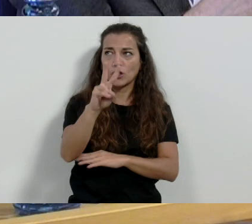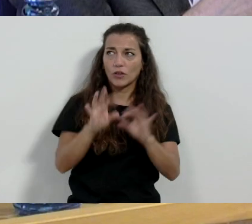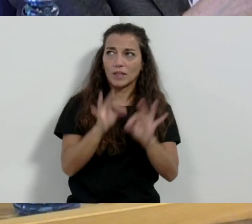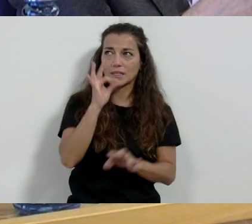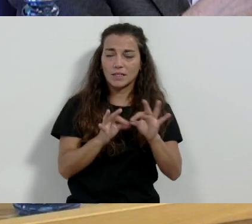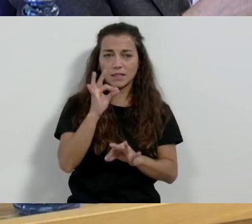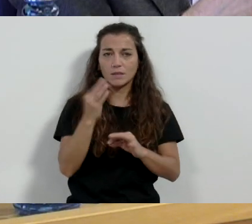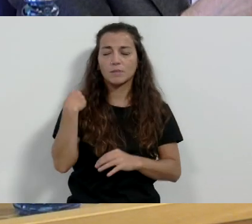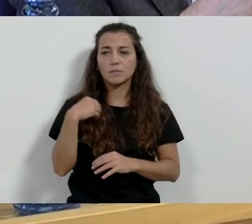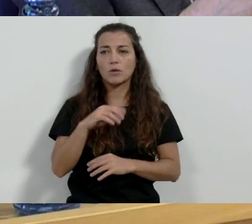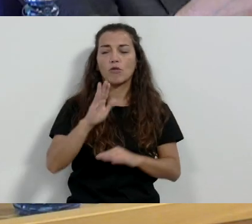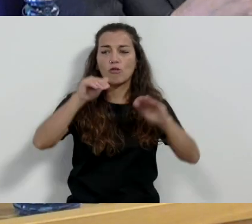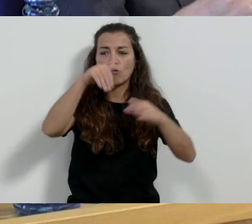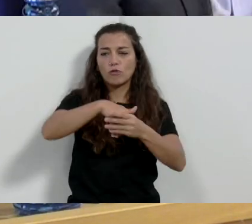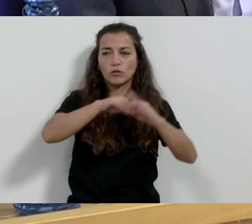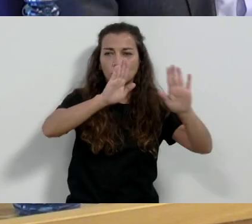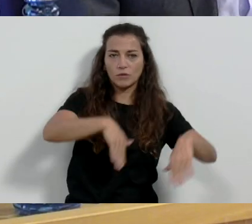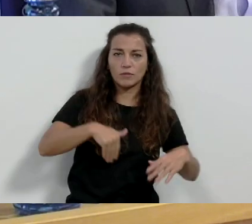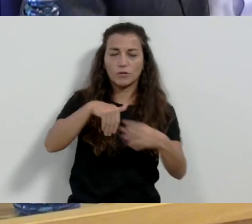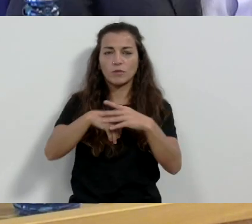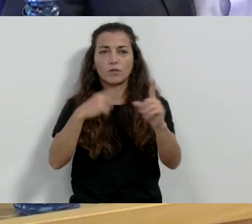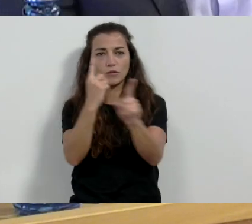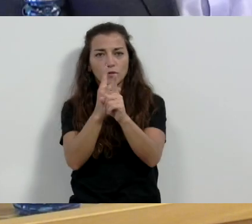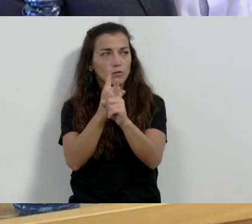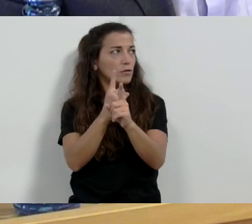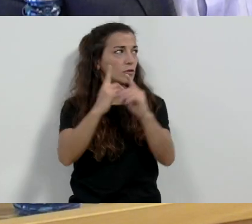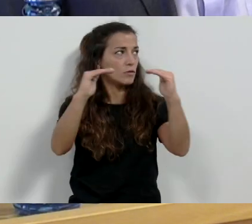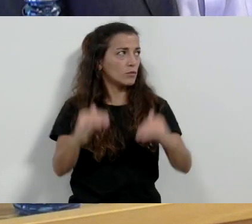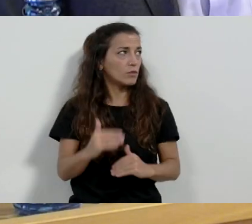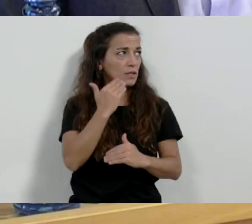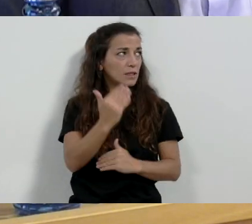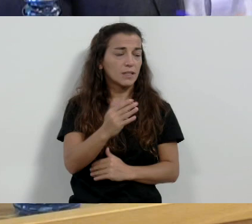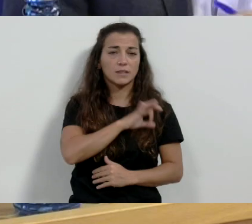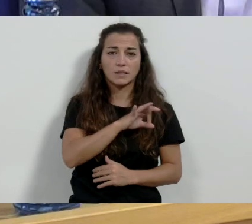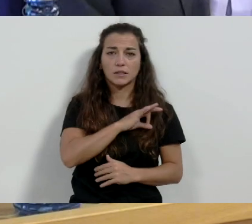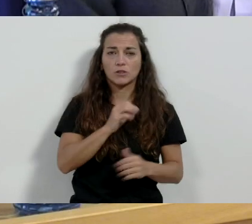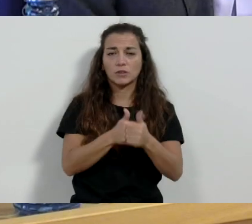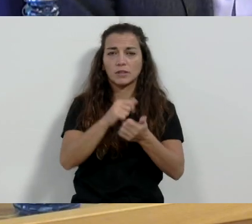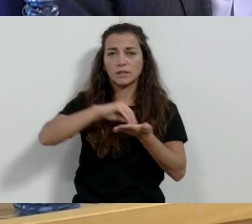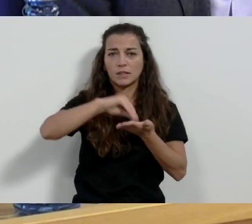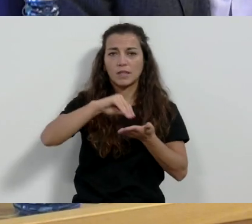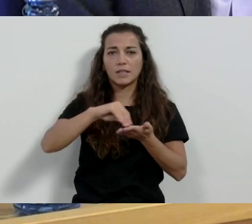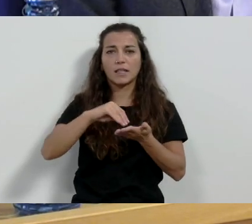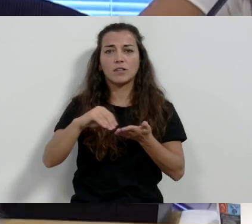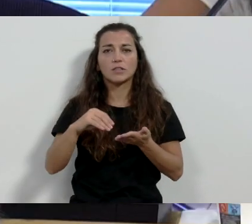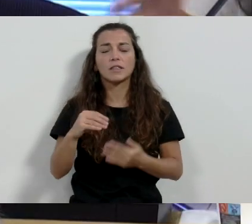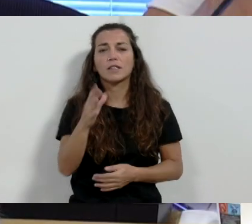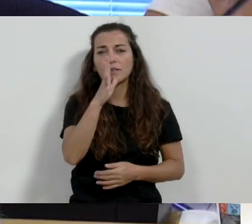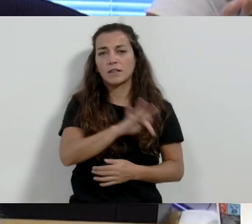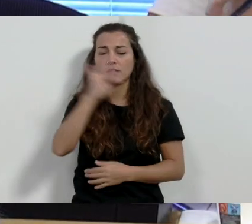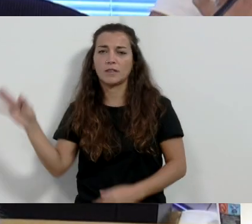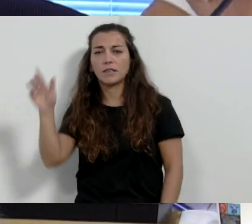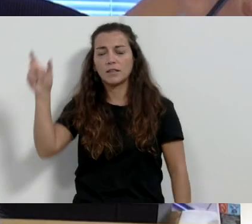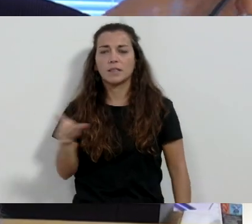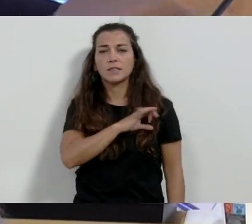al obtener más votos a favor que en contra. Gracias, señor secretario. Pues tiene la palabra su portavoz, la señora Peinado.